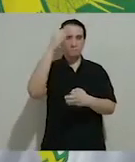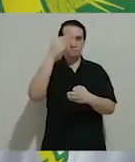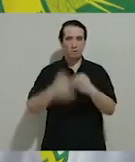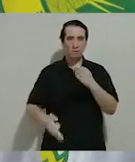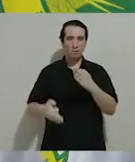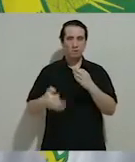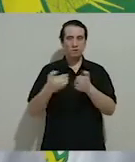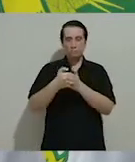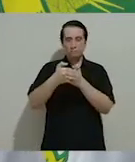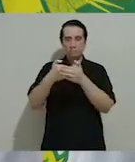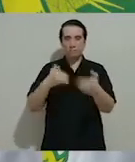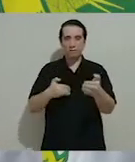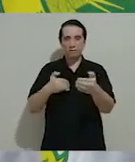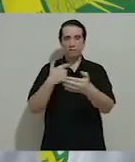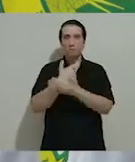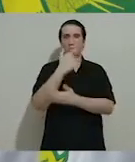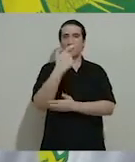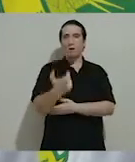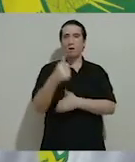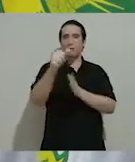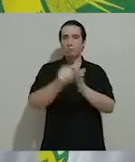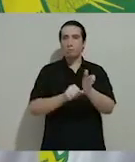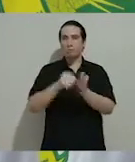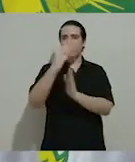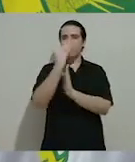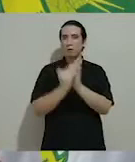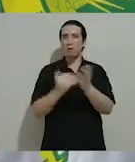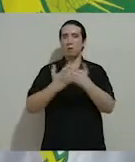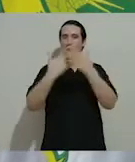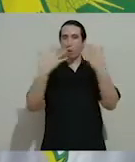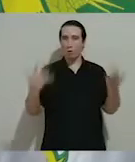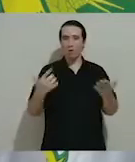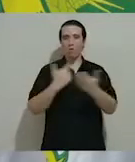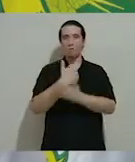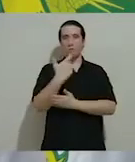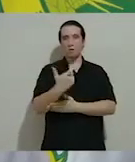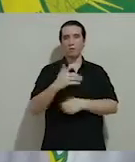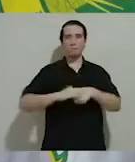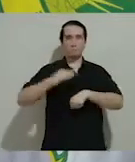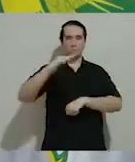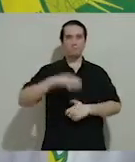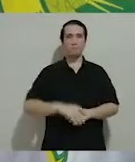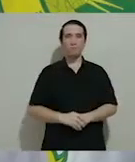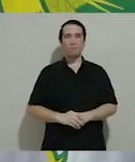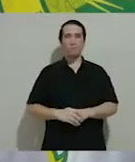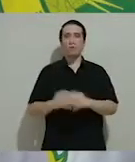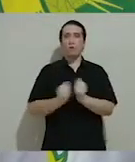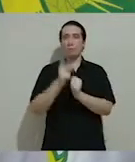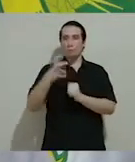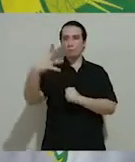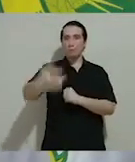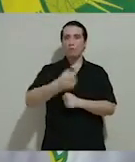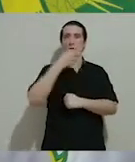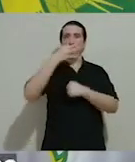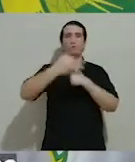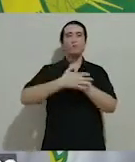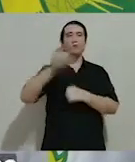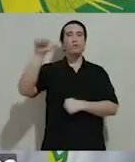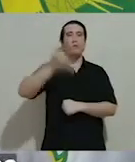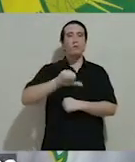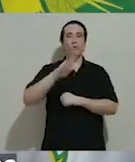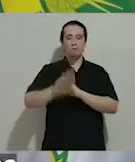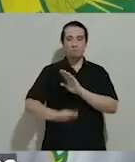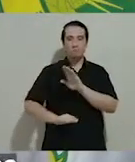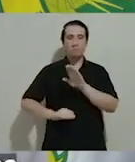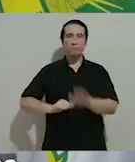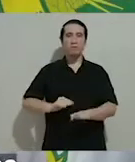terminar de manera anticipada pagando un monto mensual menor a lo que actualmente se paga. Con este logro anunciado el día de hoy, damos